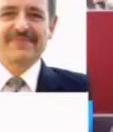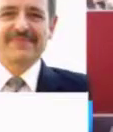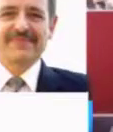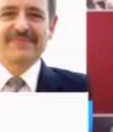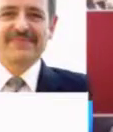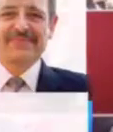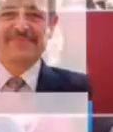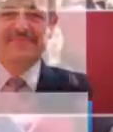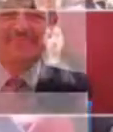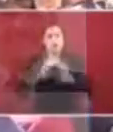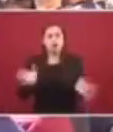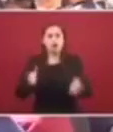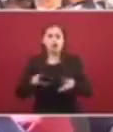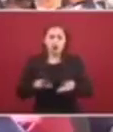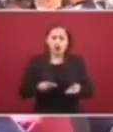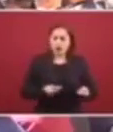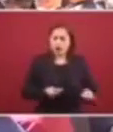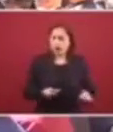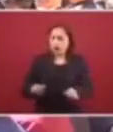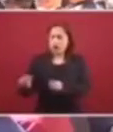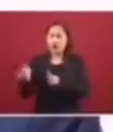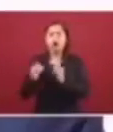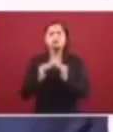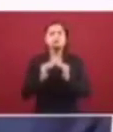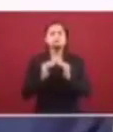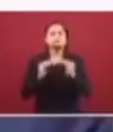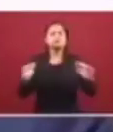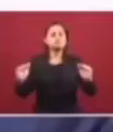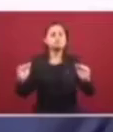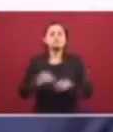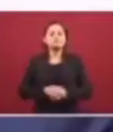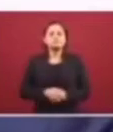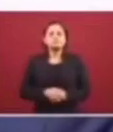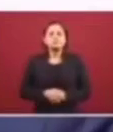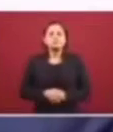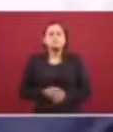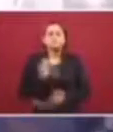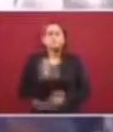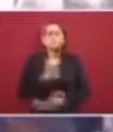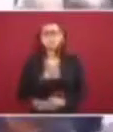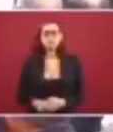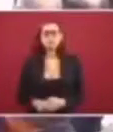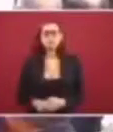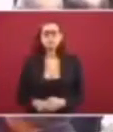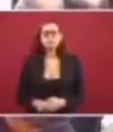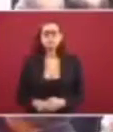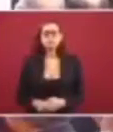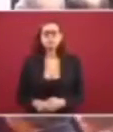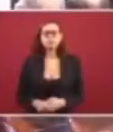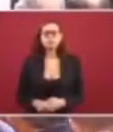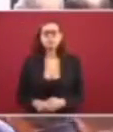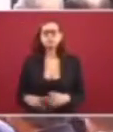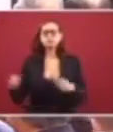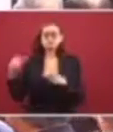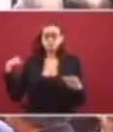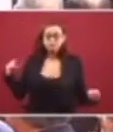electores que votaron por él. Doctor, ¿y sí, cuáles serían las consecuencias, por ejemplo, de este dispendio